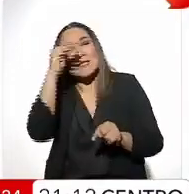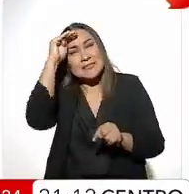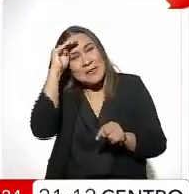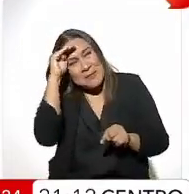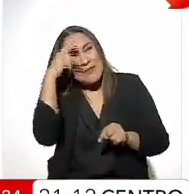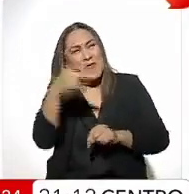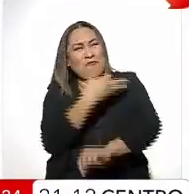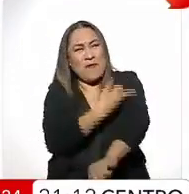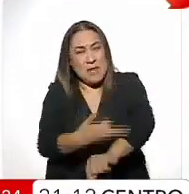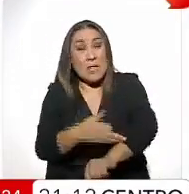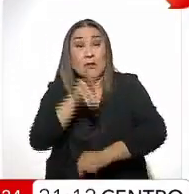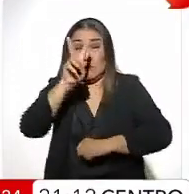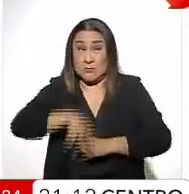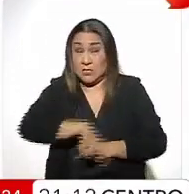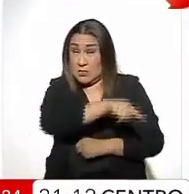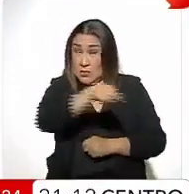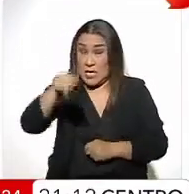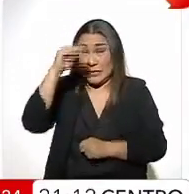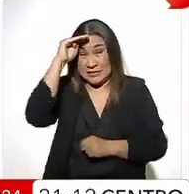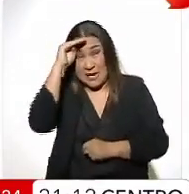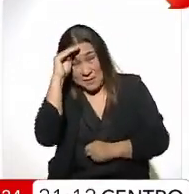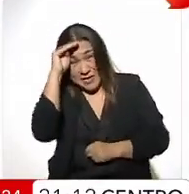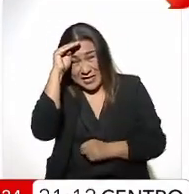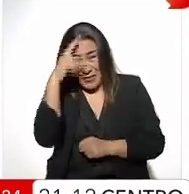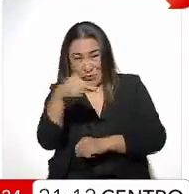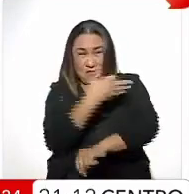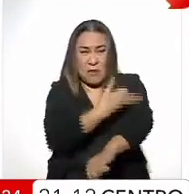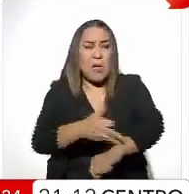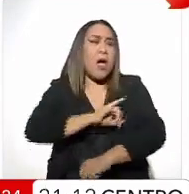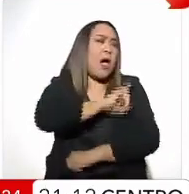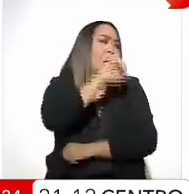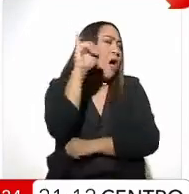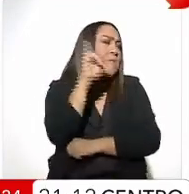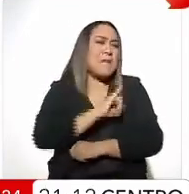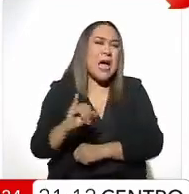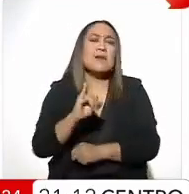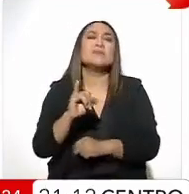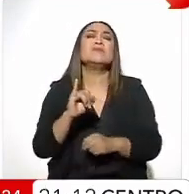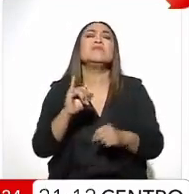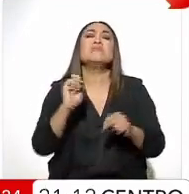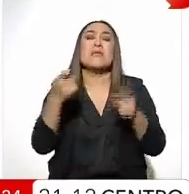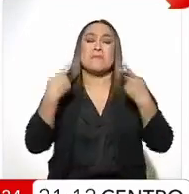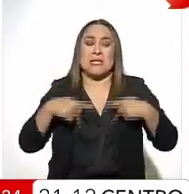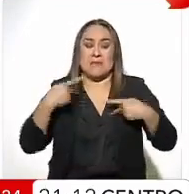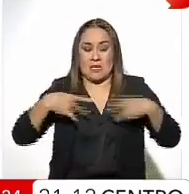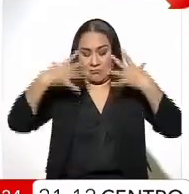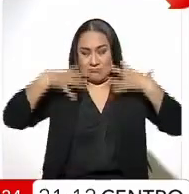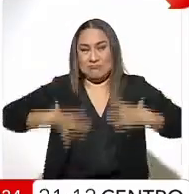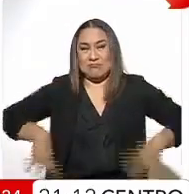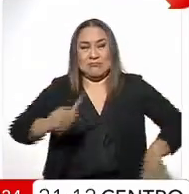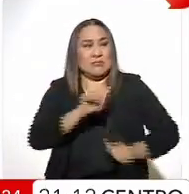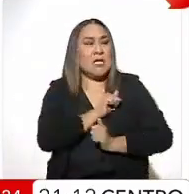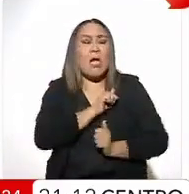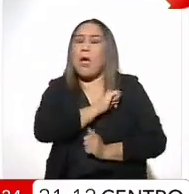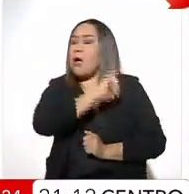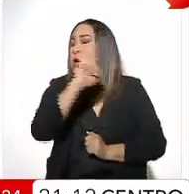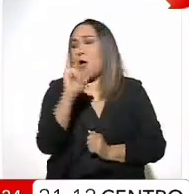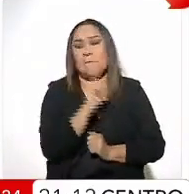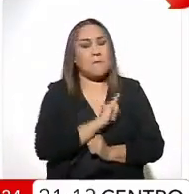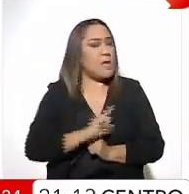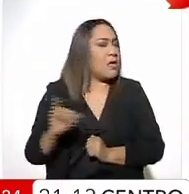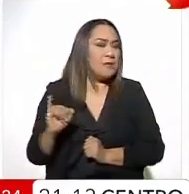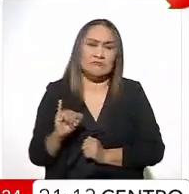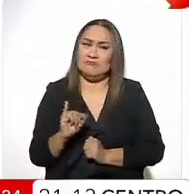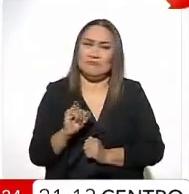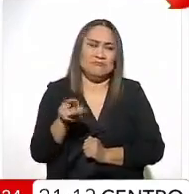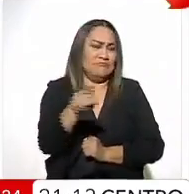Chapitos nunca han utilizado escoltas o individuos uniformados. Son